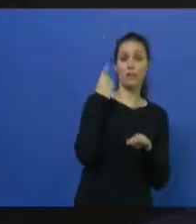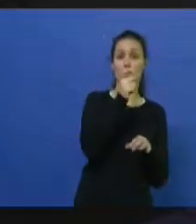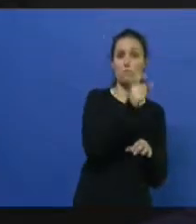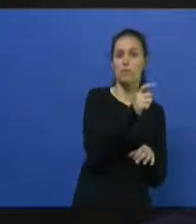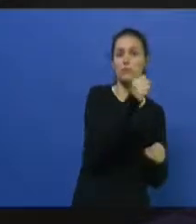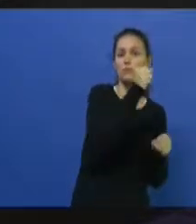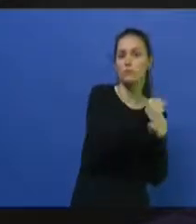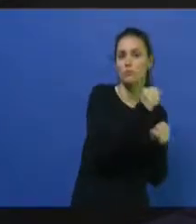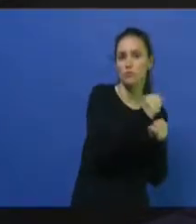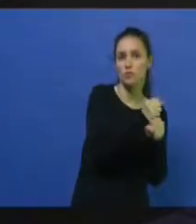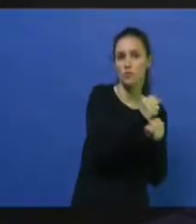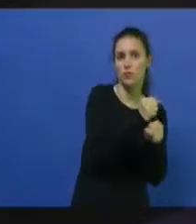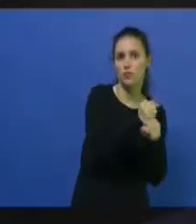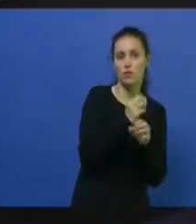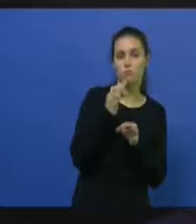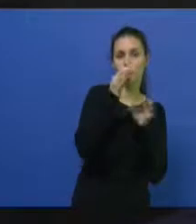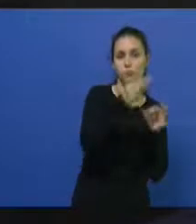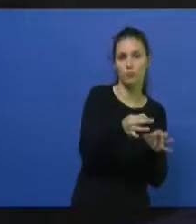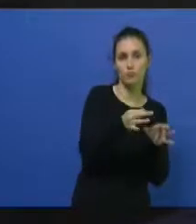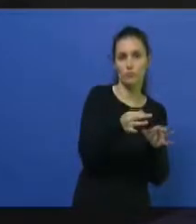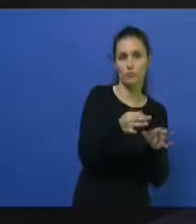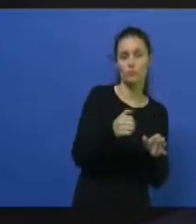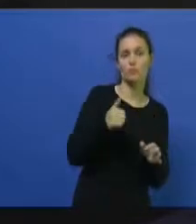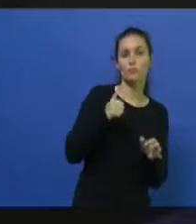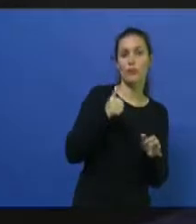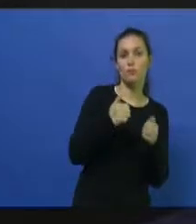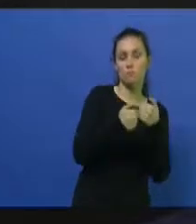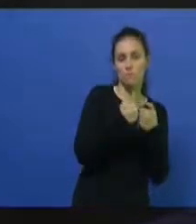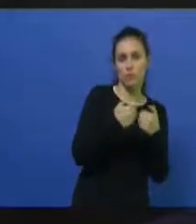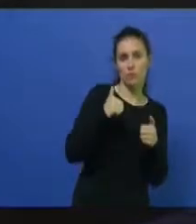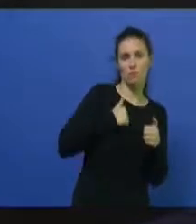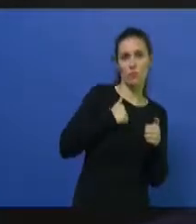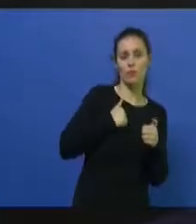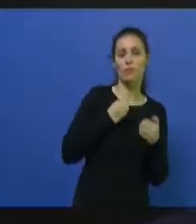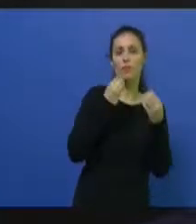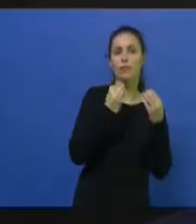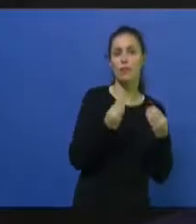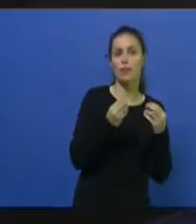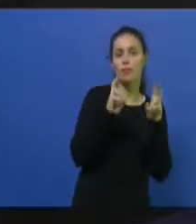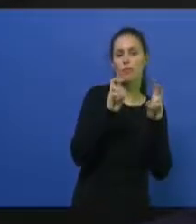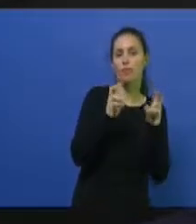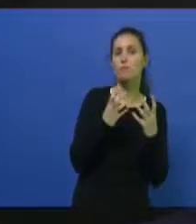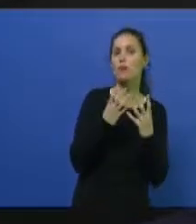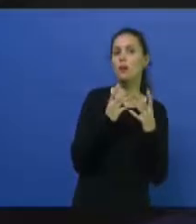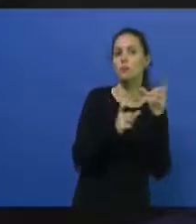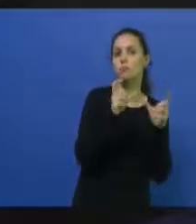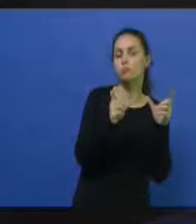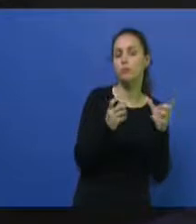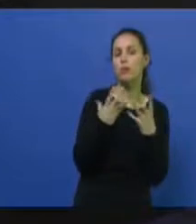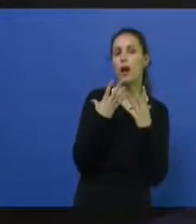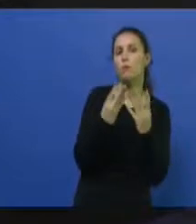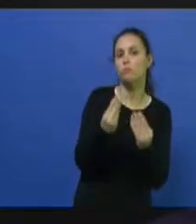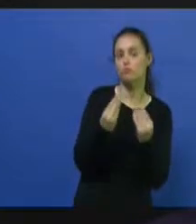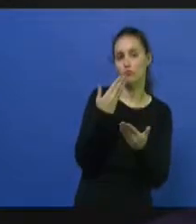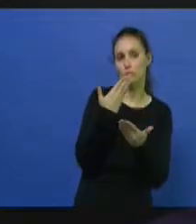sonrisa. Llegaron los trabajadores de Fábrica Militar a pedir apoyo. Lo están haciendo en distintos lugares. Después no sé si hay